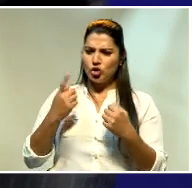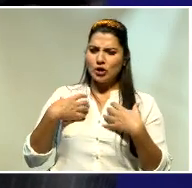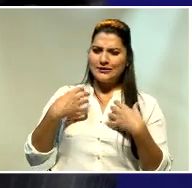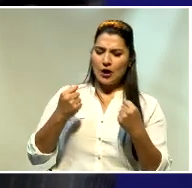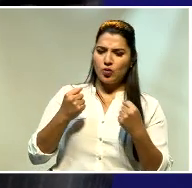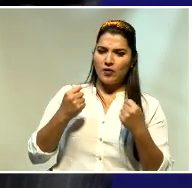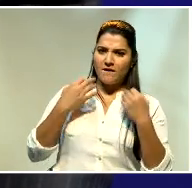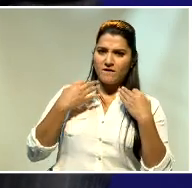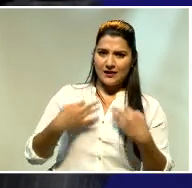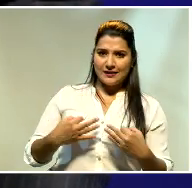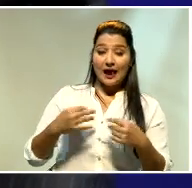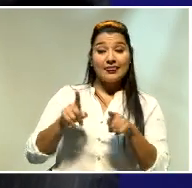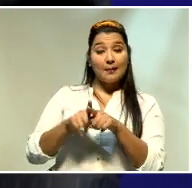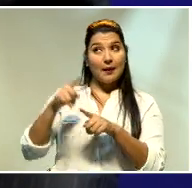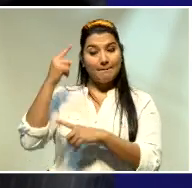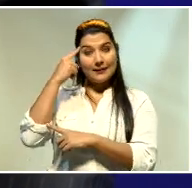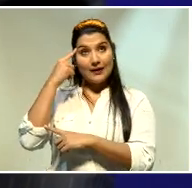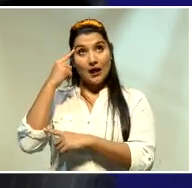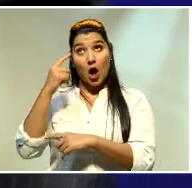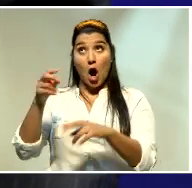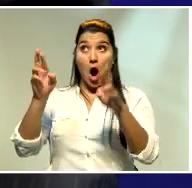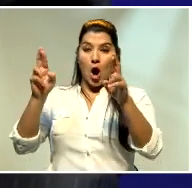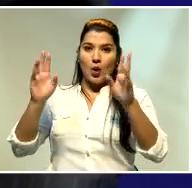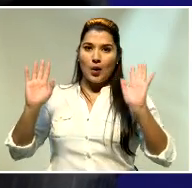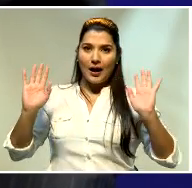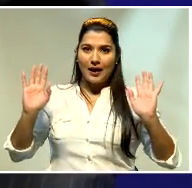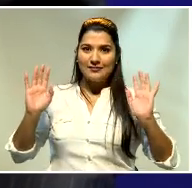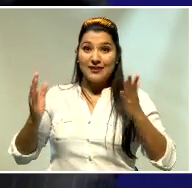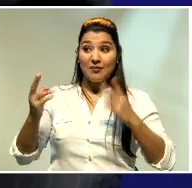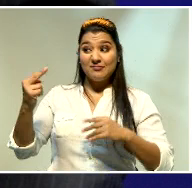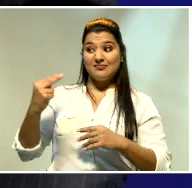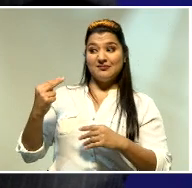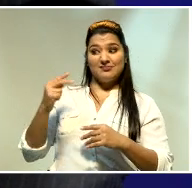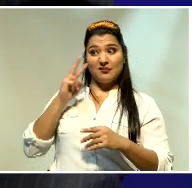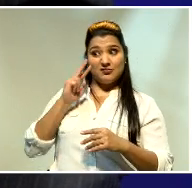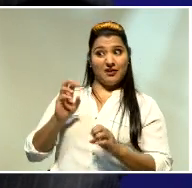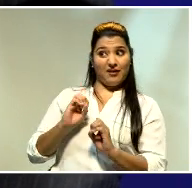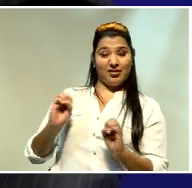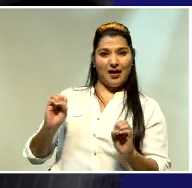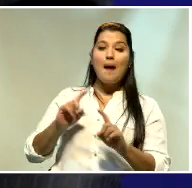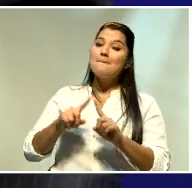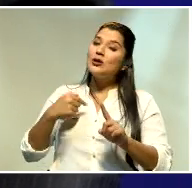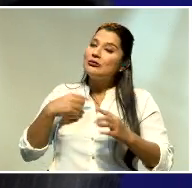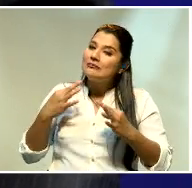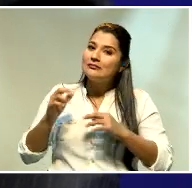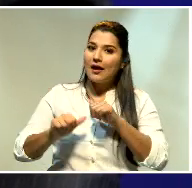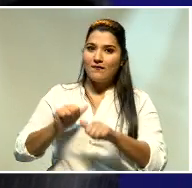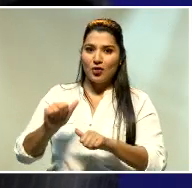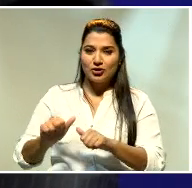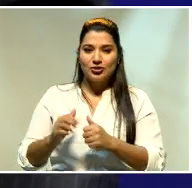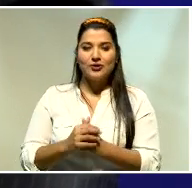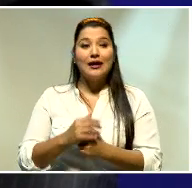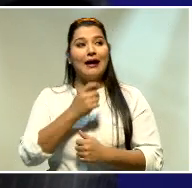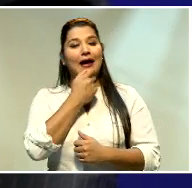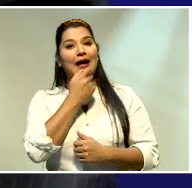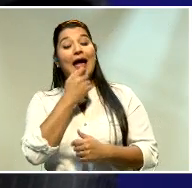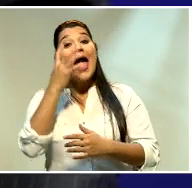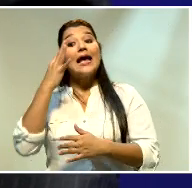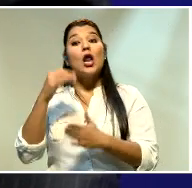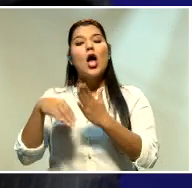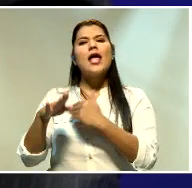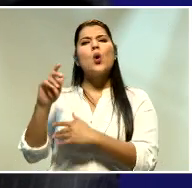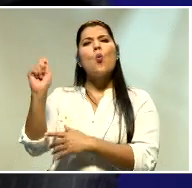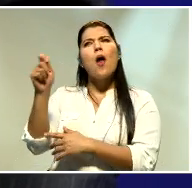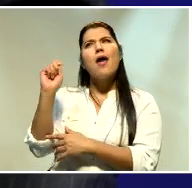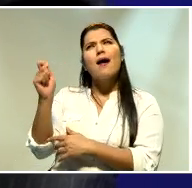mental. Y espero que, me van a decir, bueno, no se nota, pero hago el esfuerzo. Creo que allá en Guanacaste fue